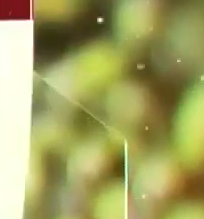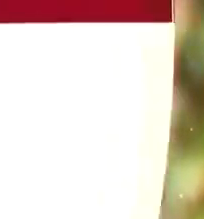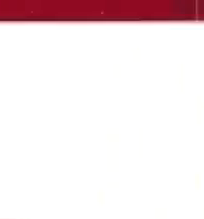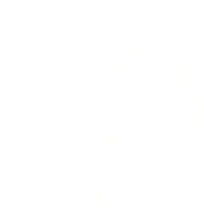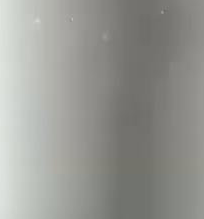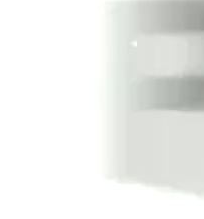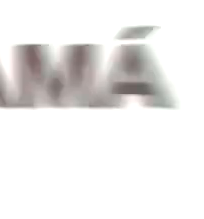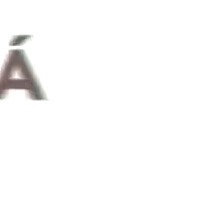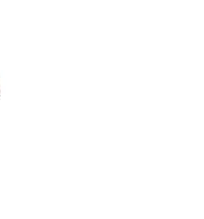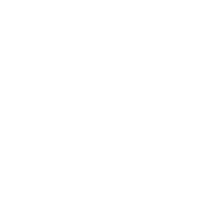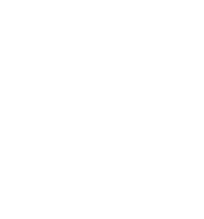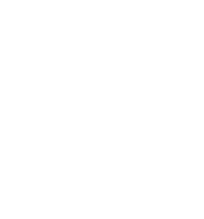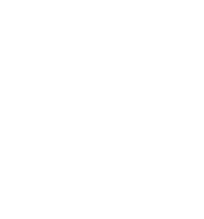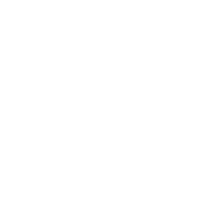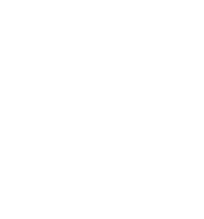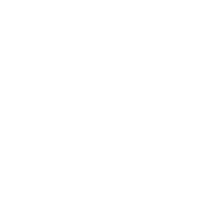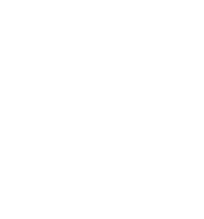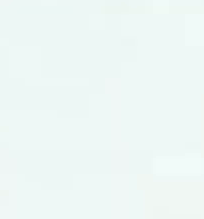disponible.